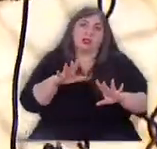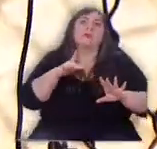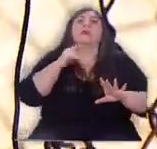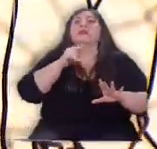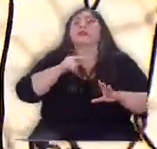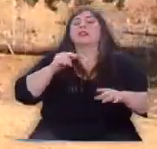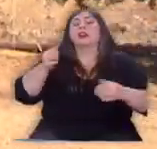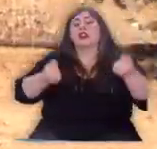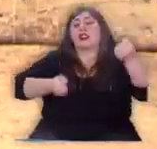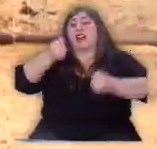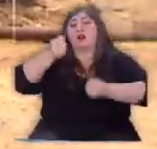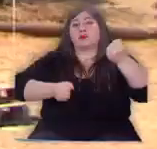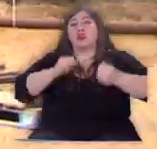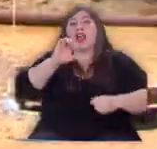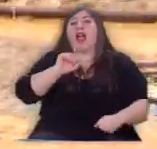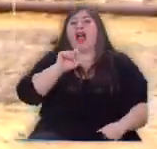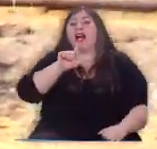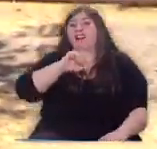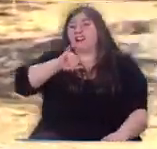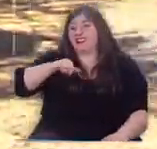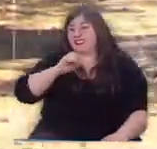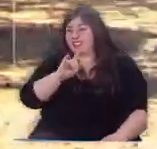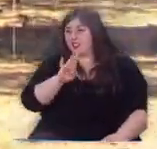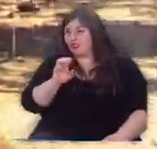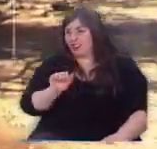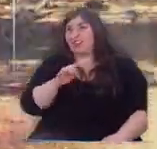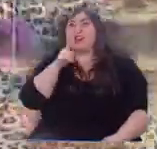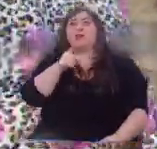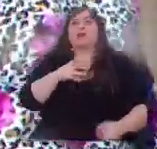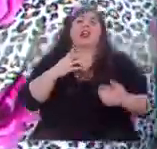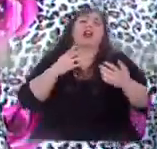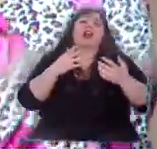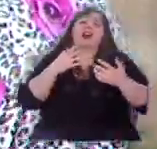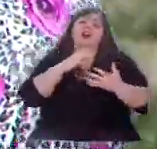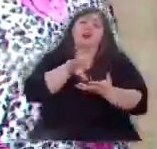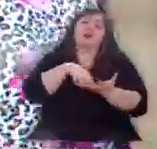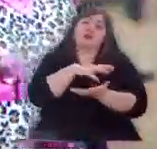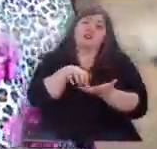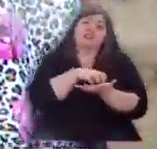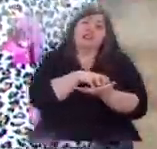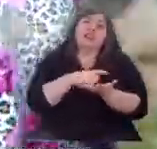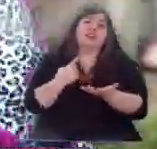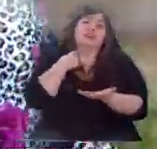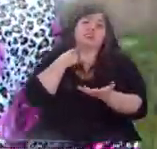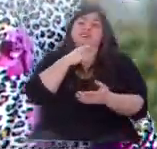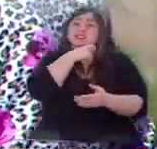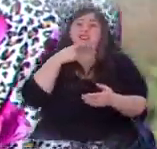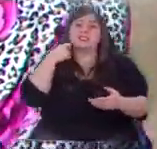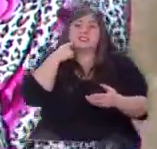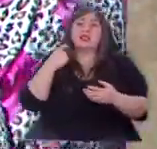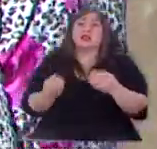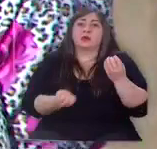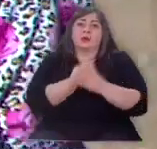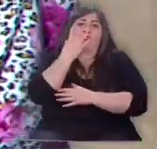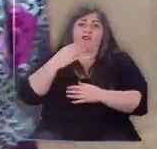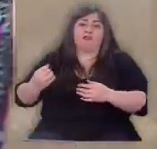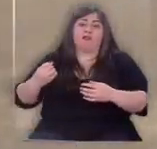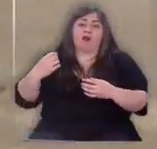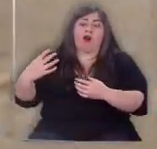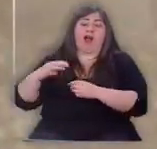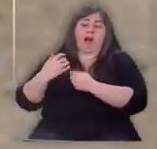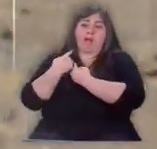camiones aljibes. Una comunidad afectada por la sequía que hoy enfrenta un nuevo golpe sanitario, la amenaza del COVID-19.